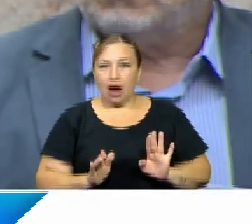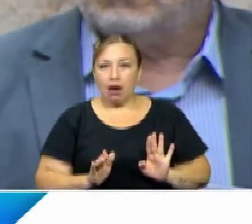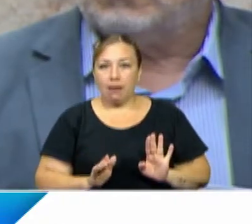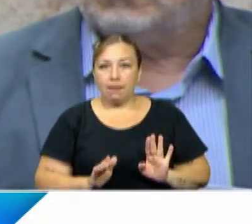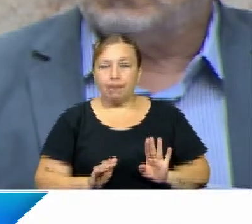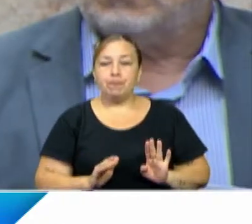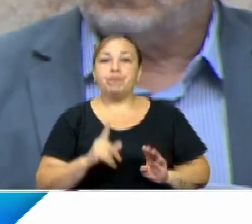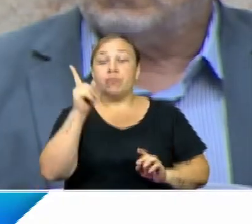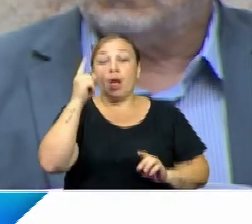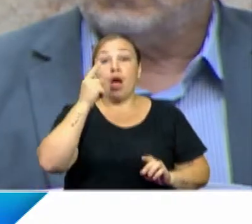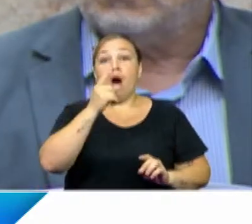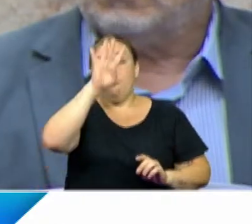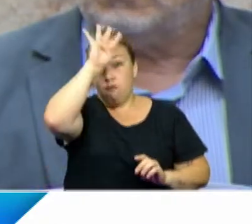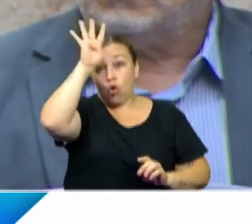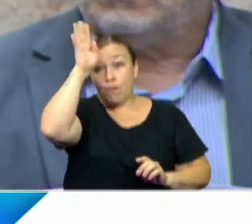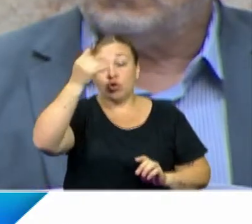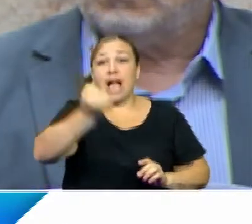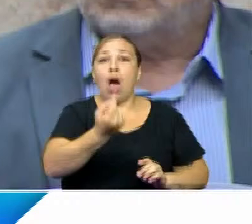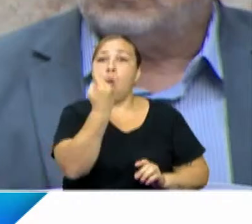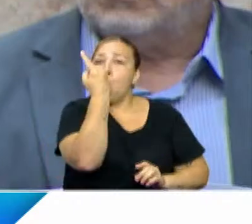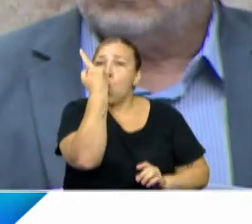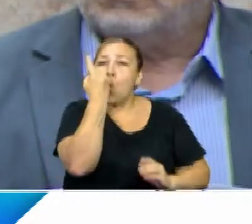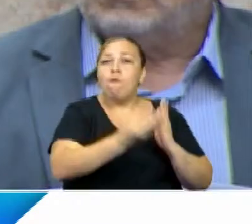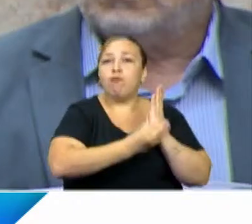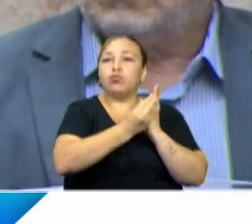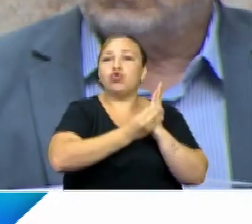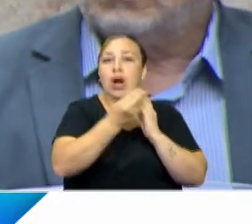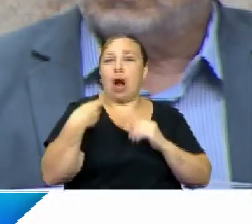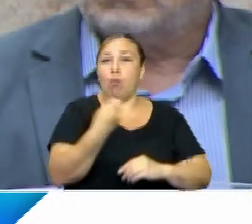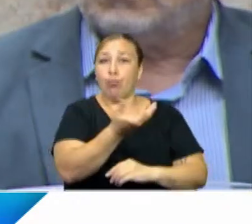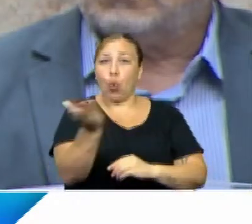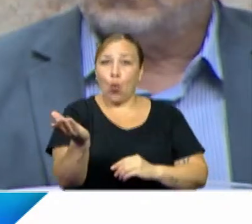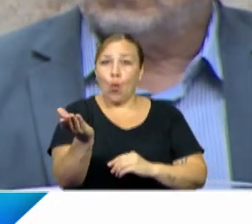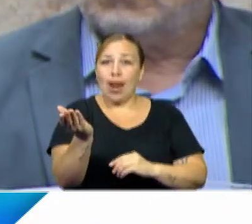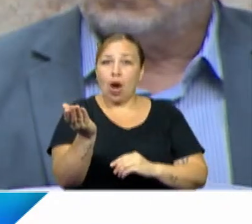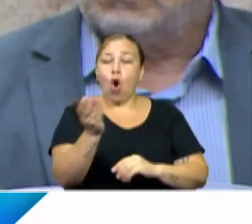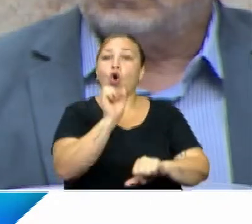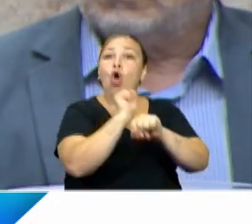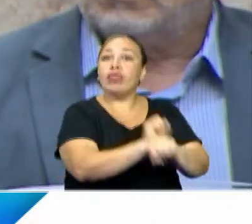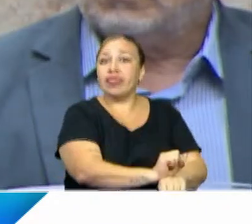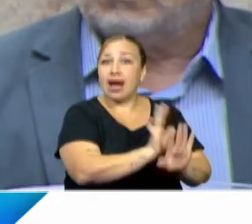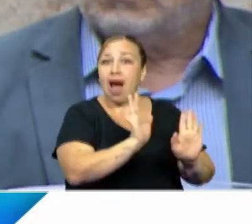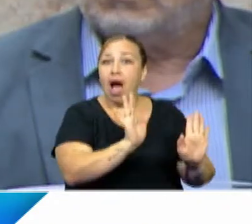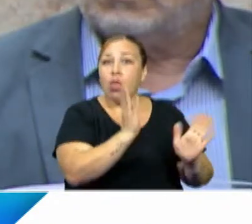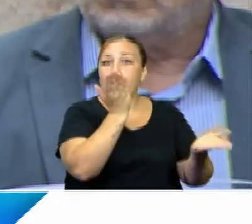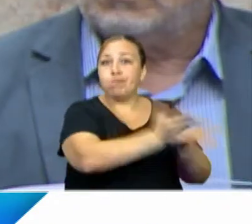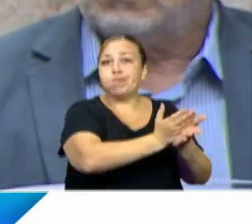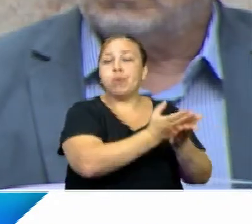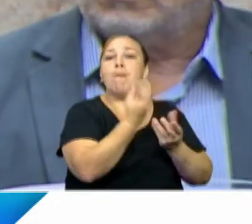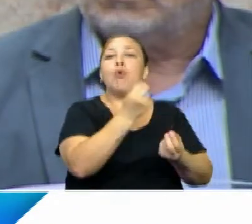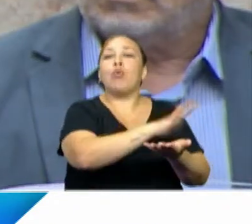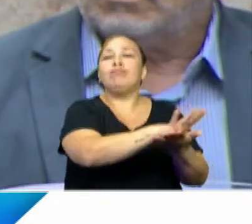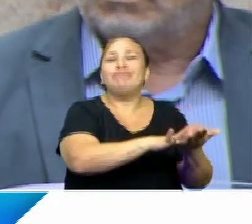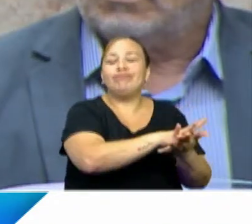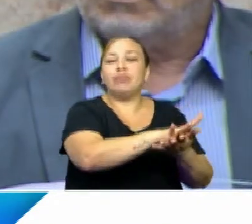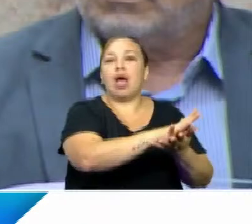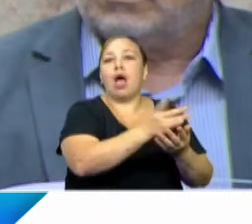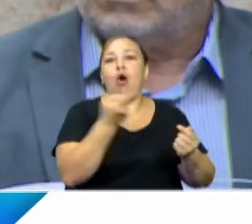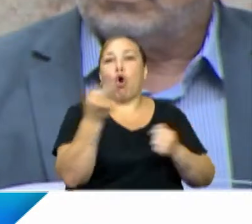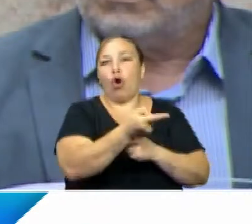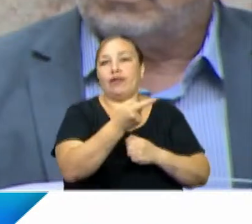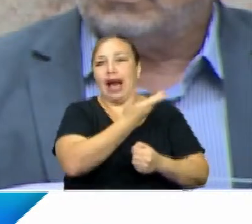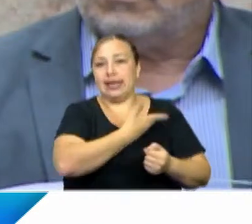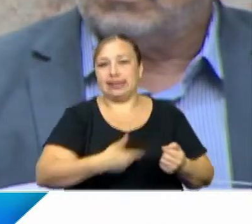En Formosa hay un solo funcionario público condenado por defraudación al Estado,